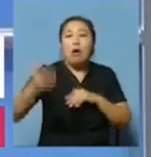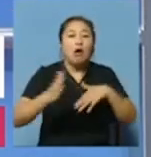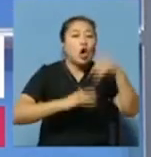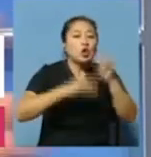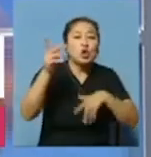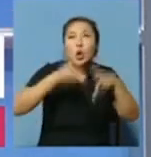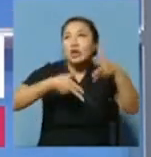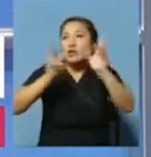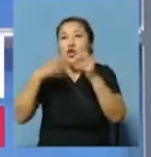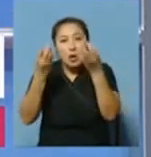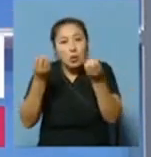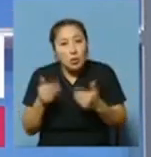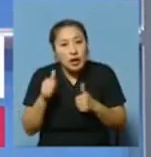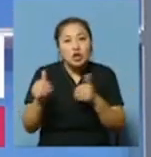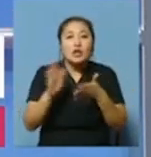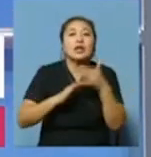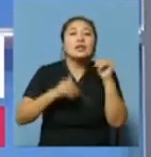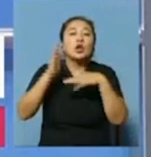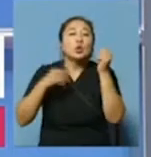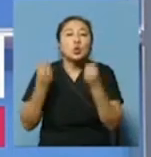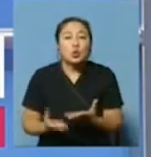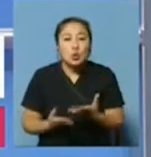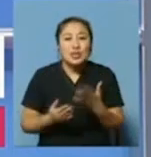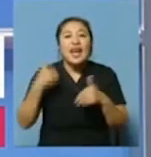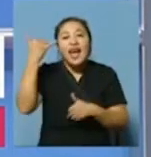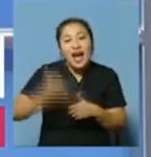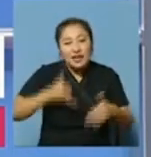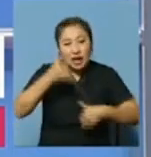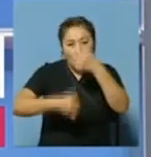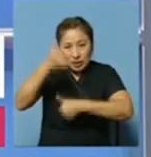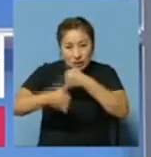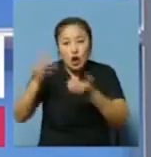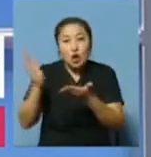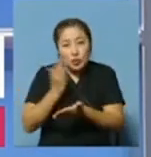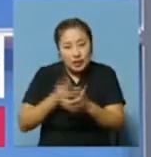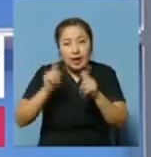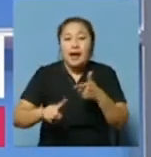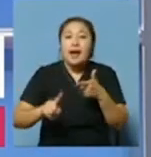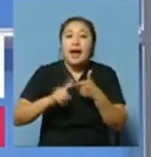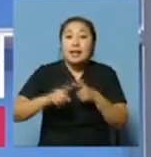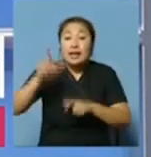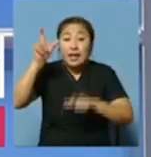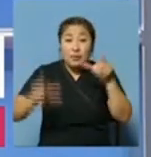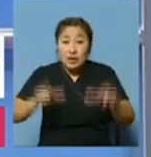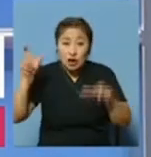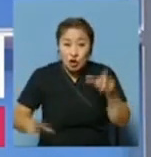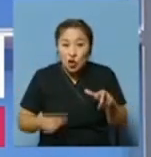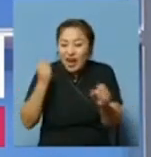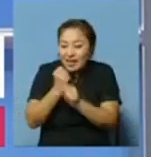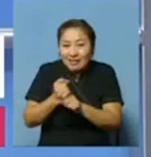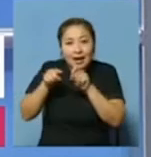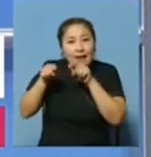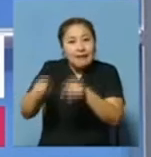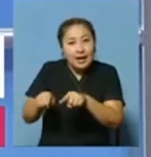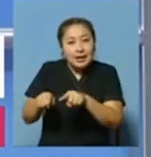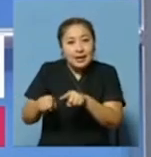pública está bueno que se hagan obras públicas hay que darle competitividad a la producción hay que hacer que aquellos que son gente de laburo